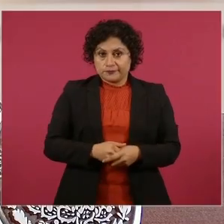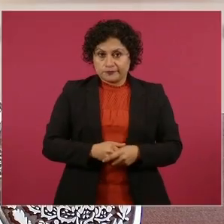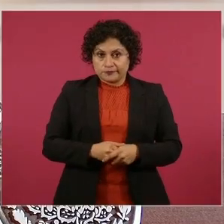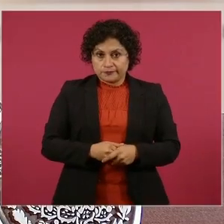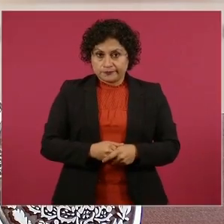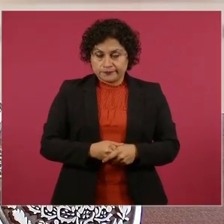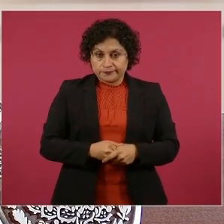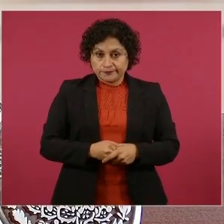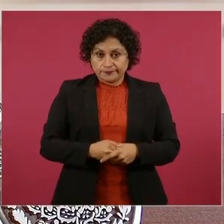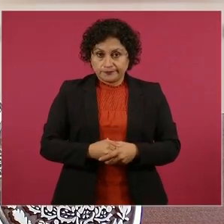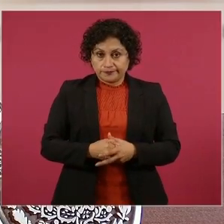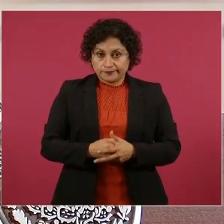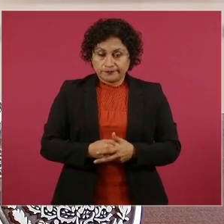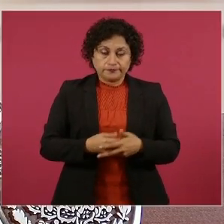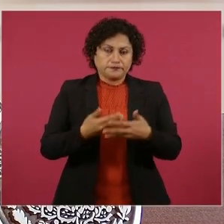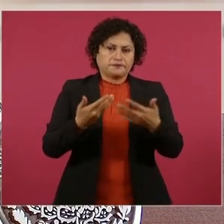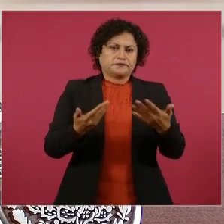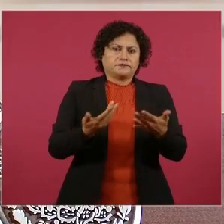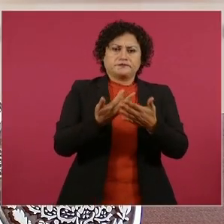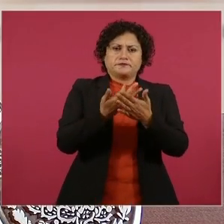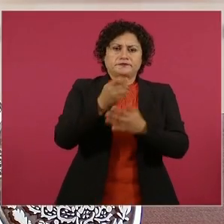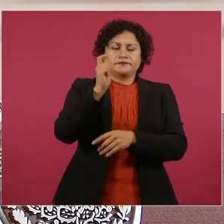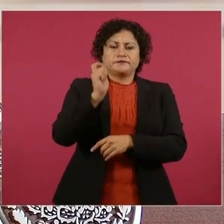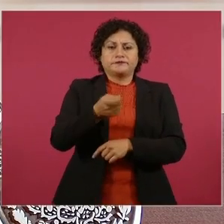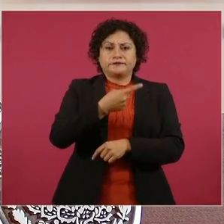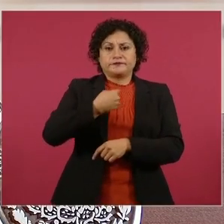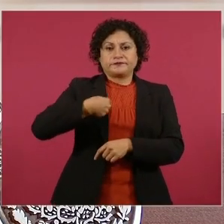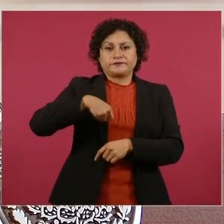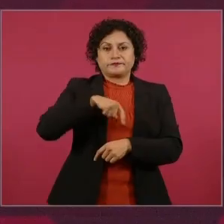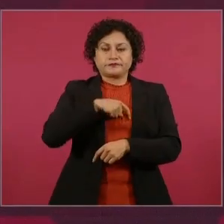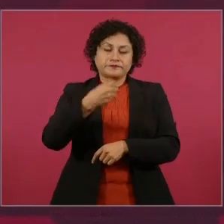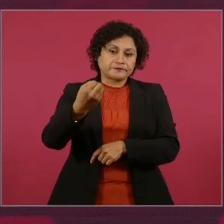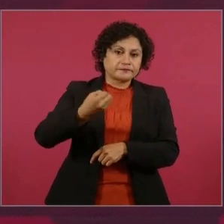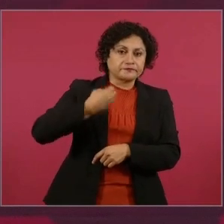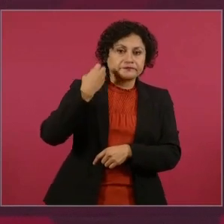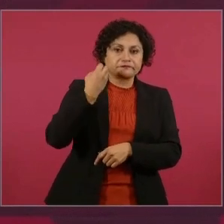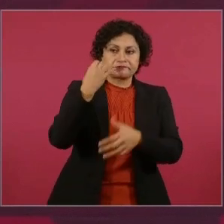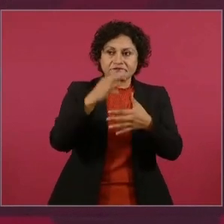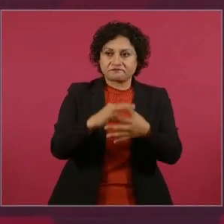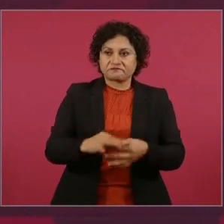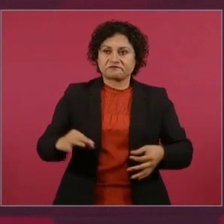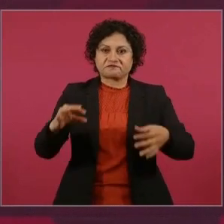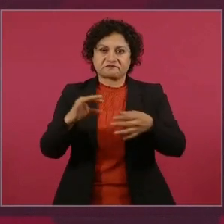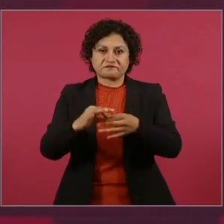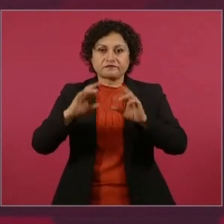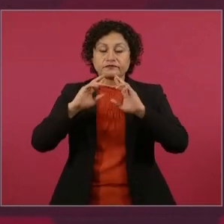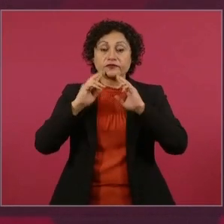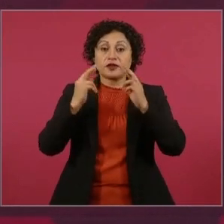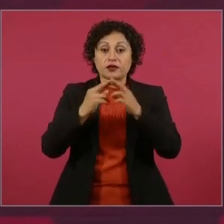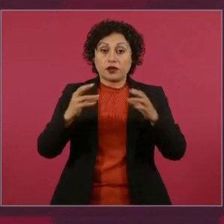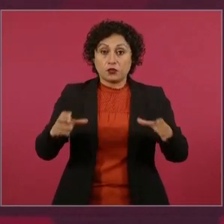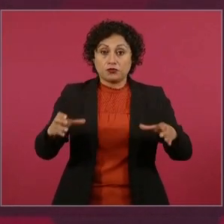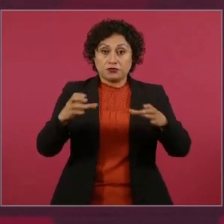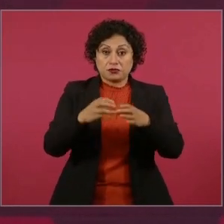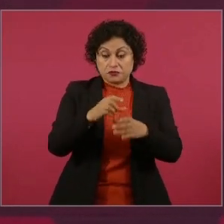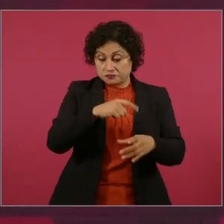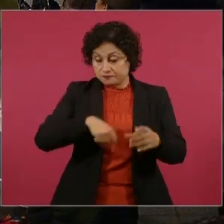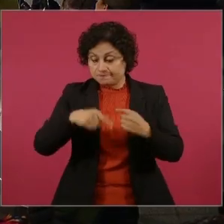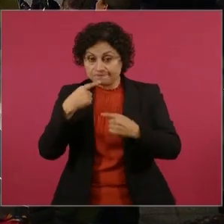que nosotros terminemos si hay alguna indicación en especial